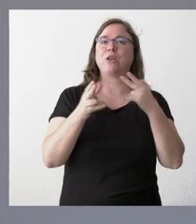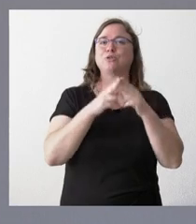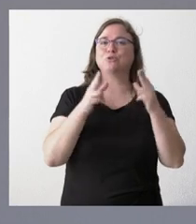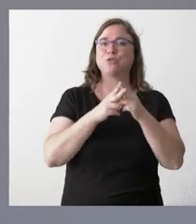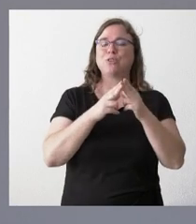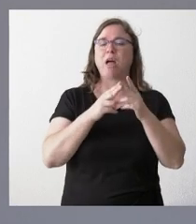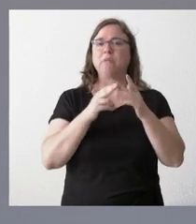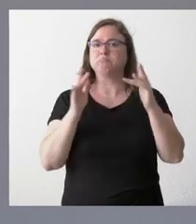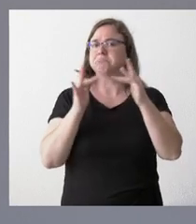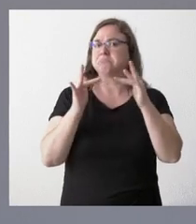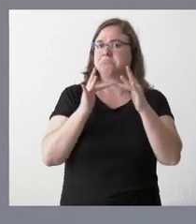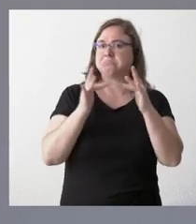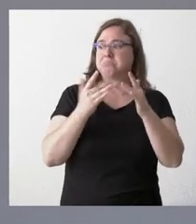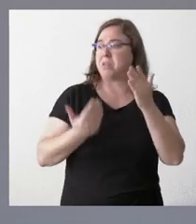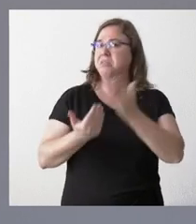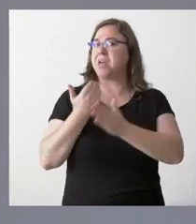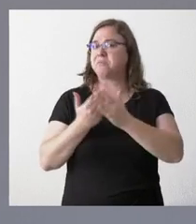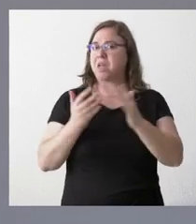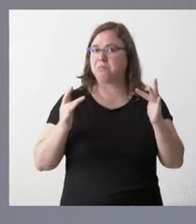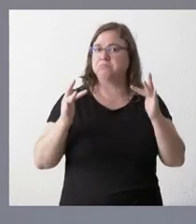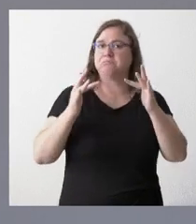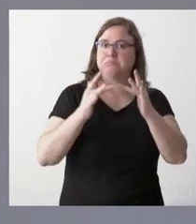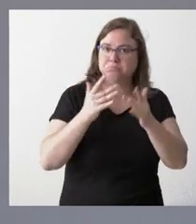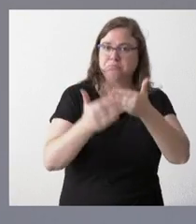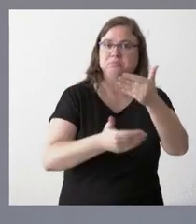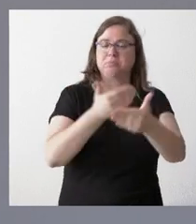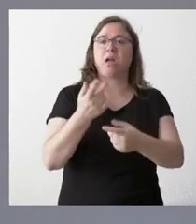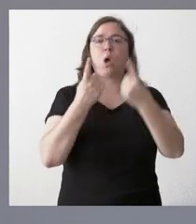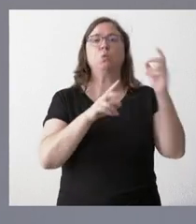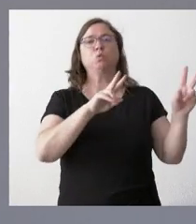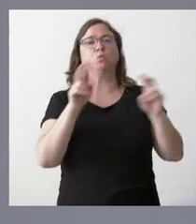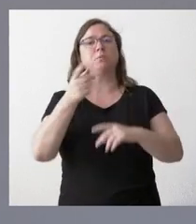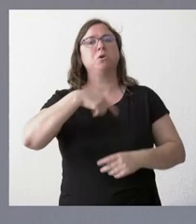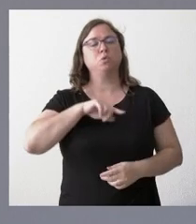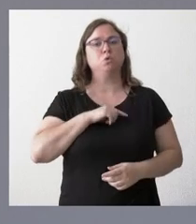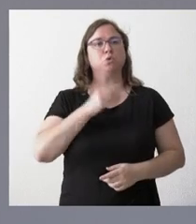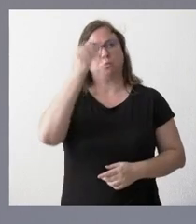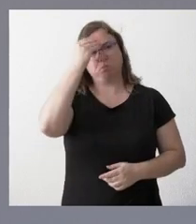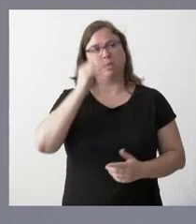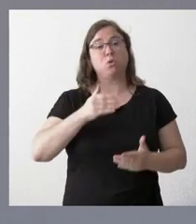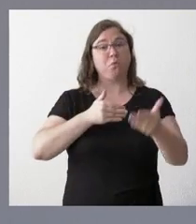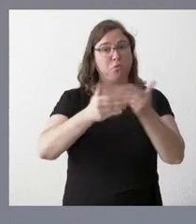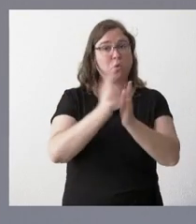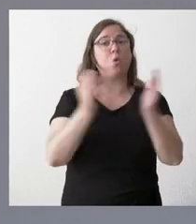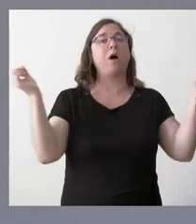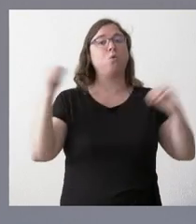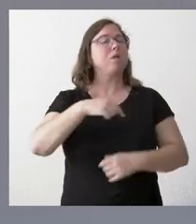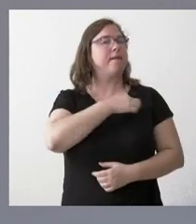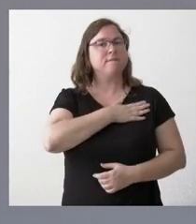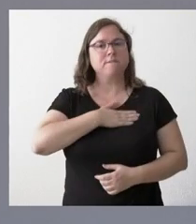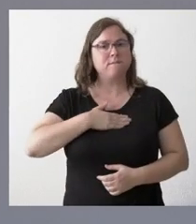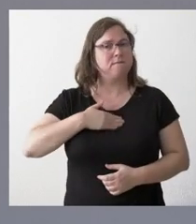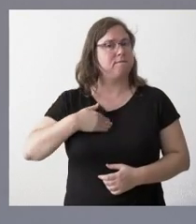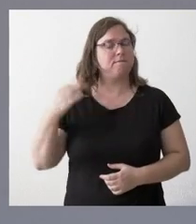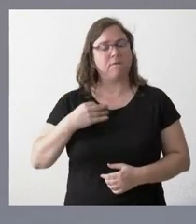han acercado en estos últimos días, y yo creo que hay algunas materias donde tendremos noticias de acuerdos en el futuro. Nuestra voluntad siempre es el